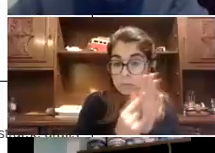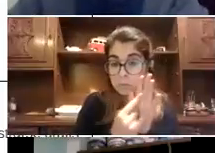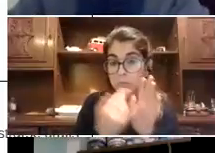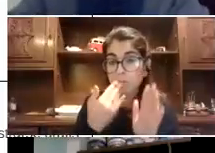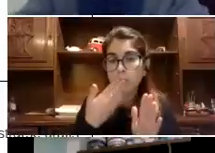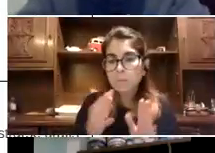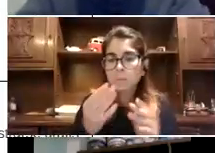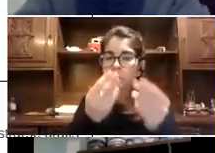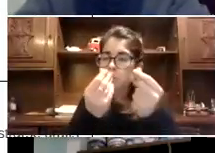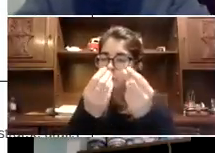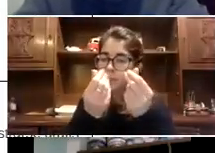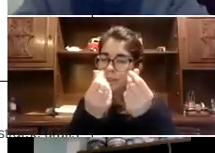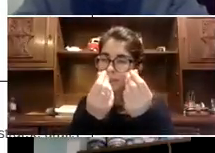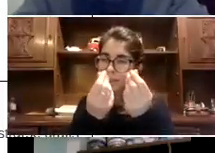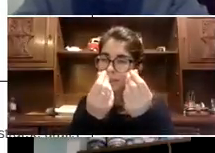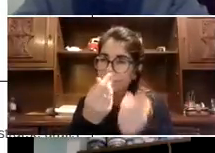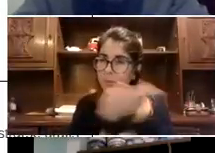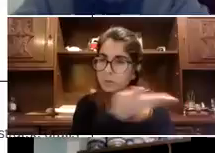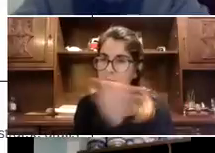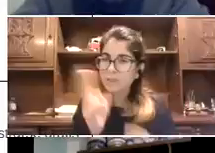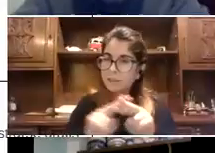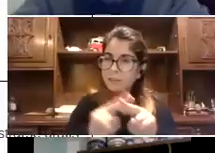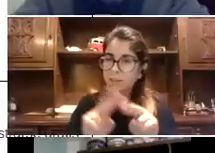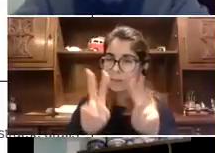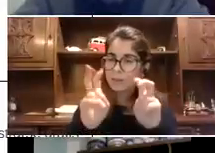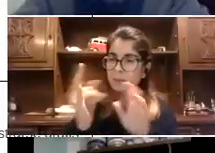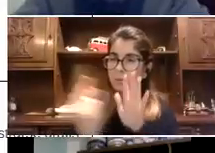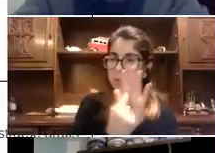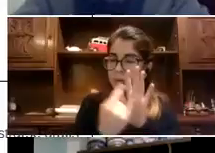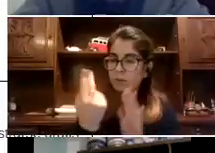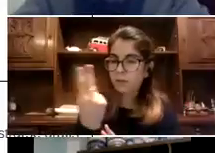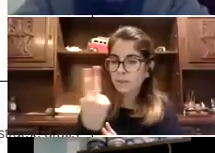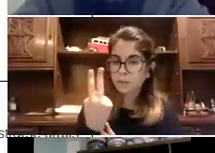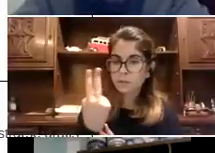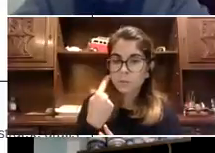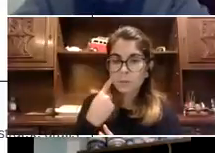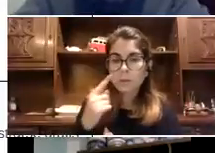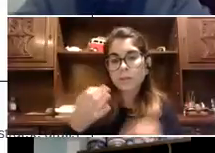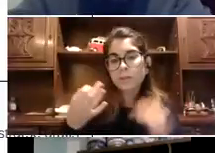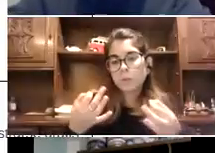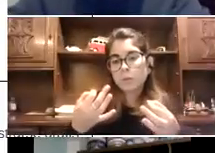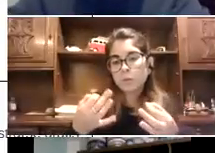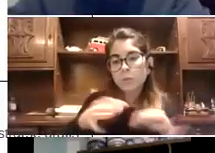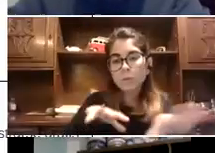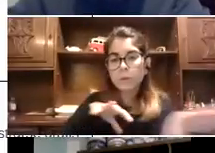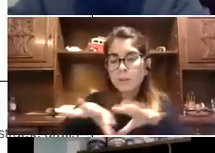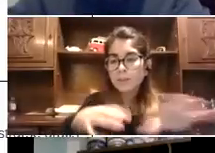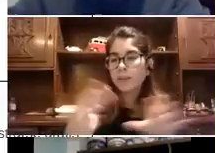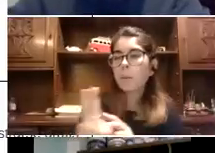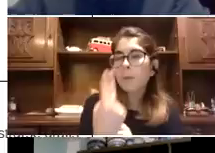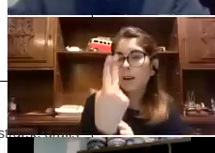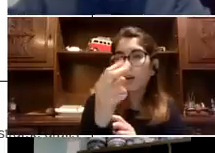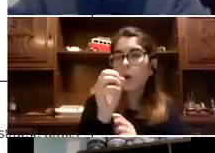semejante al que ya realizaron respecto de la unidad 2, pero seguramente va a ser una actividad en parejas o en grupos de